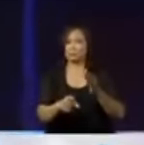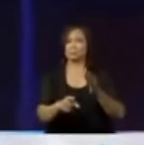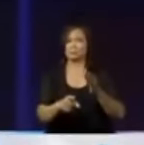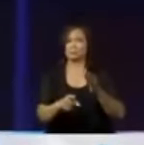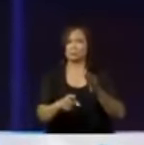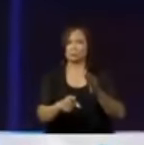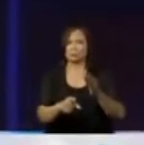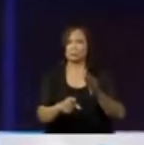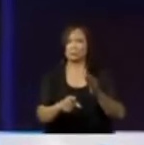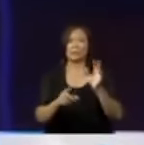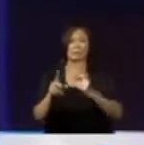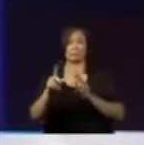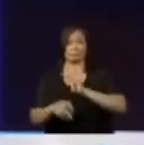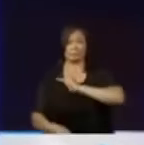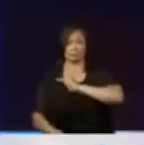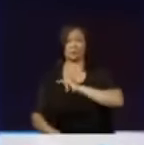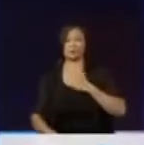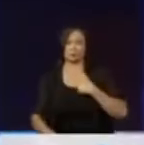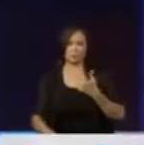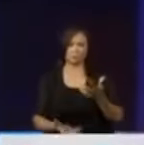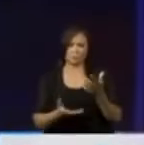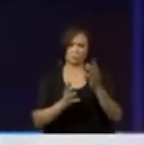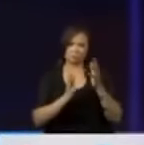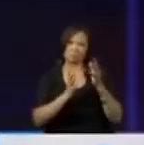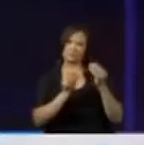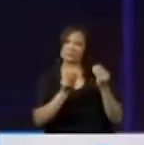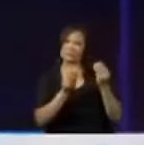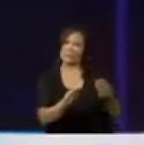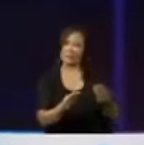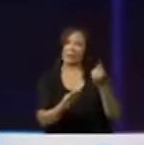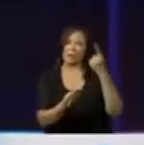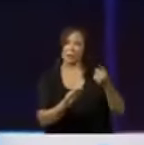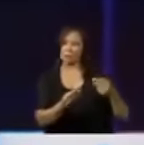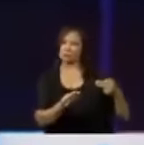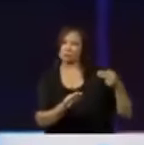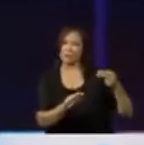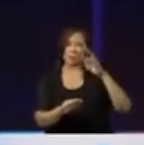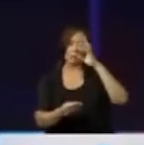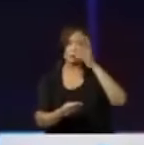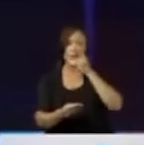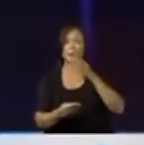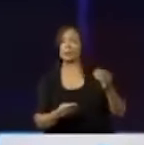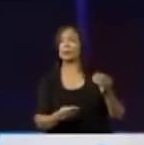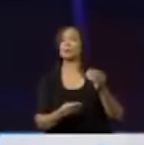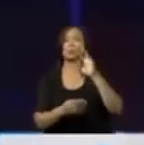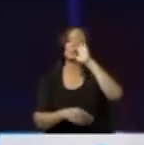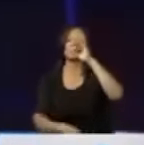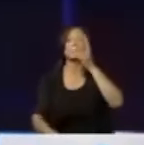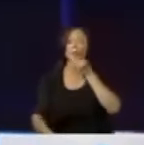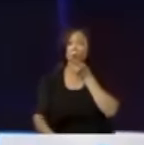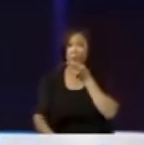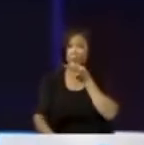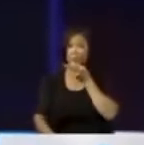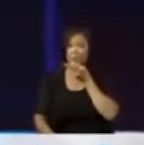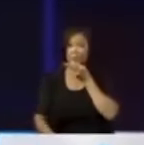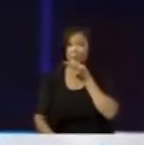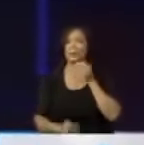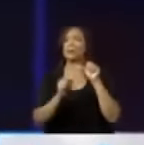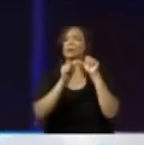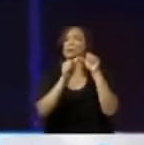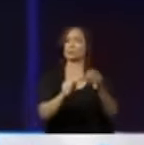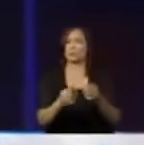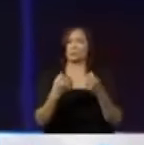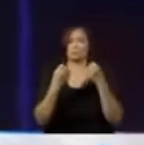un periodo donde personalmente yo quiero dejar un legado a la República Dominicana de un país que